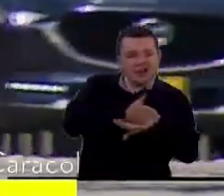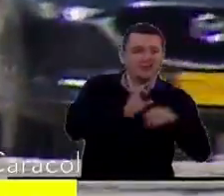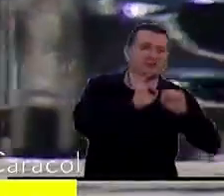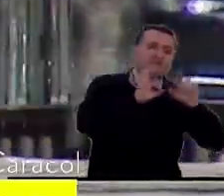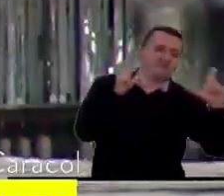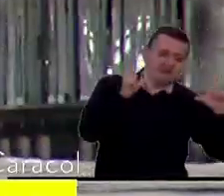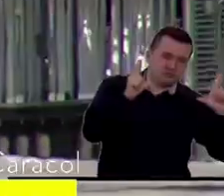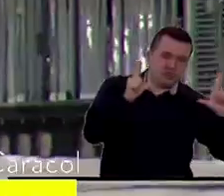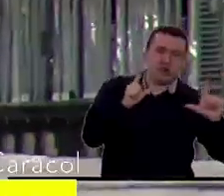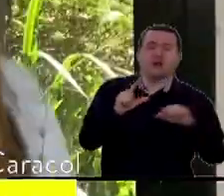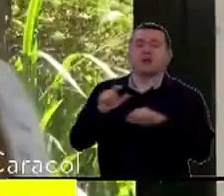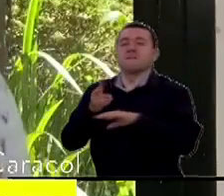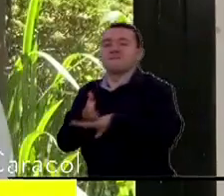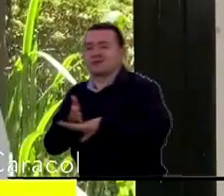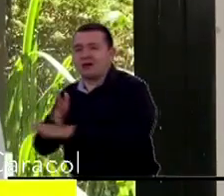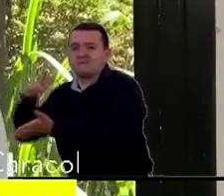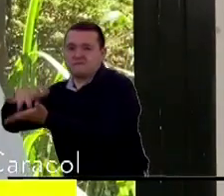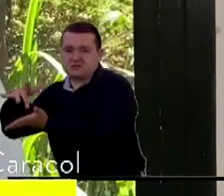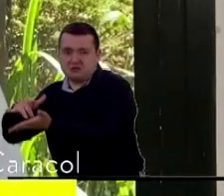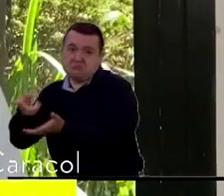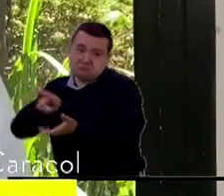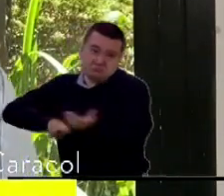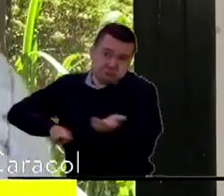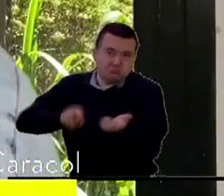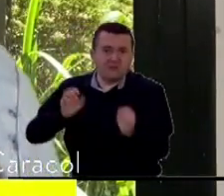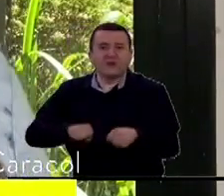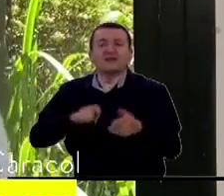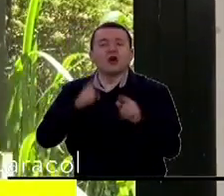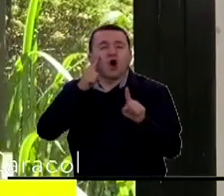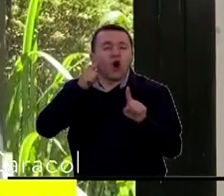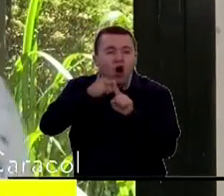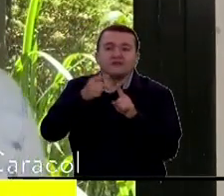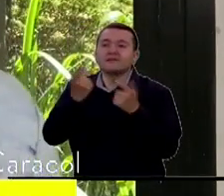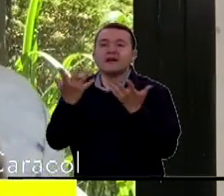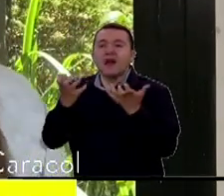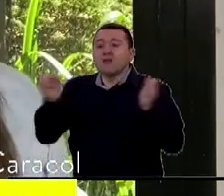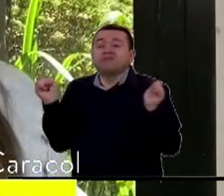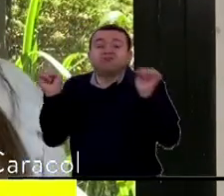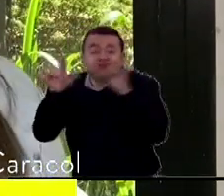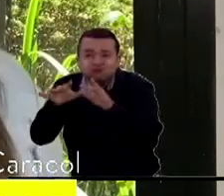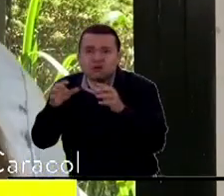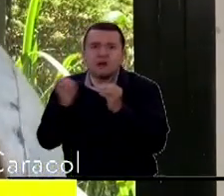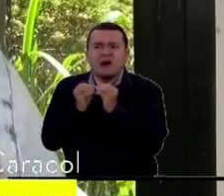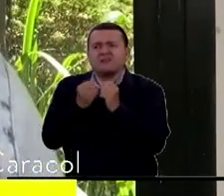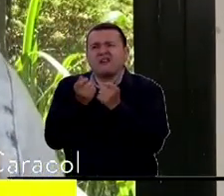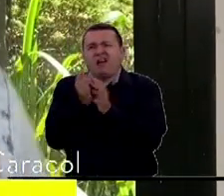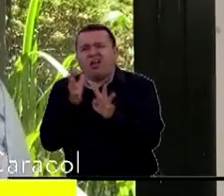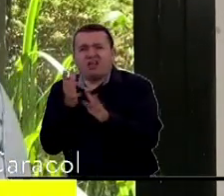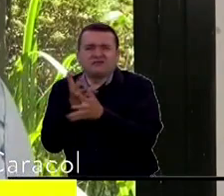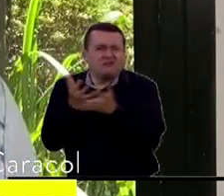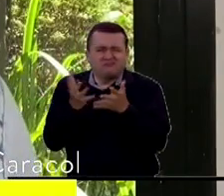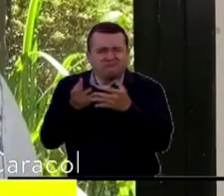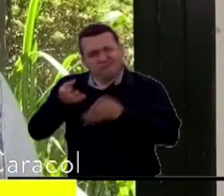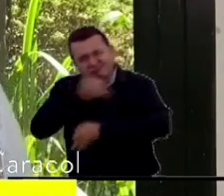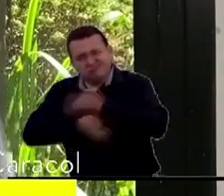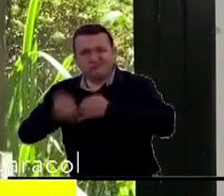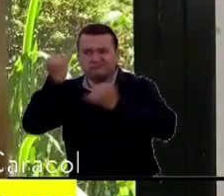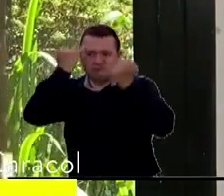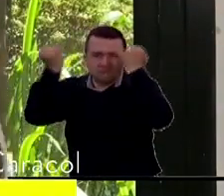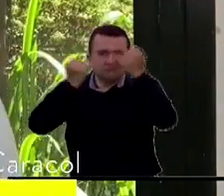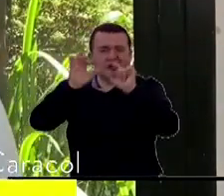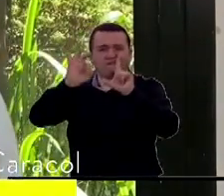nueva normalidad debemos reducir y evitar aglomeraciones reinventarnos en la virtualidad y flexibilizar los horarios